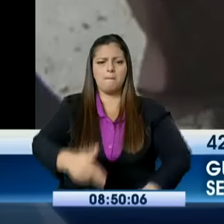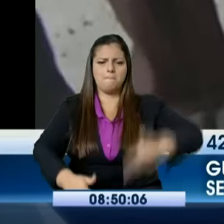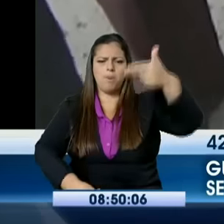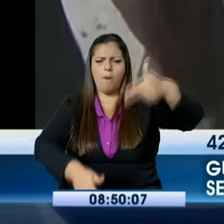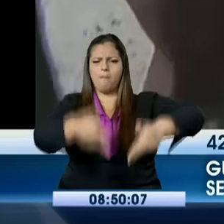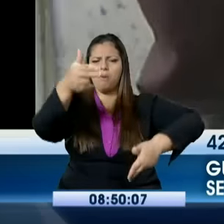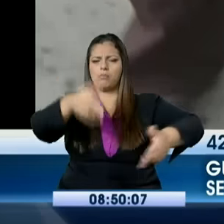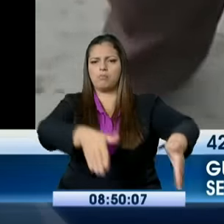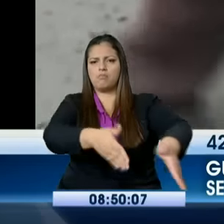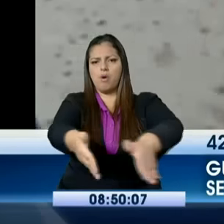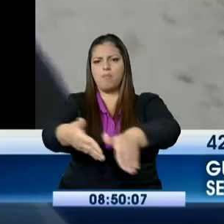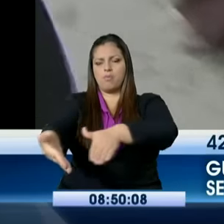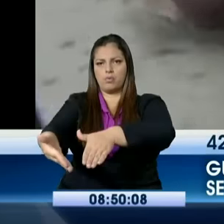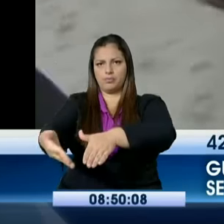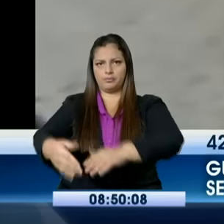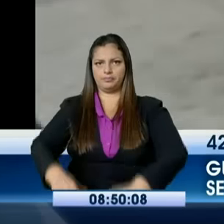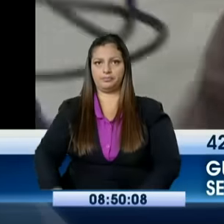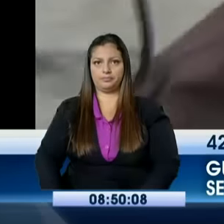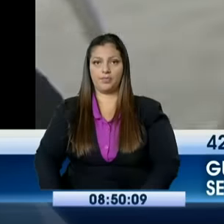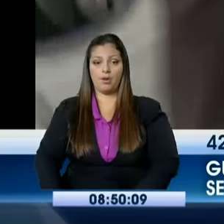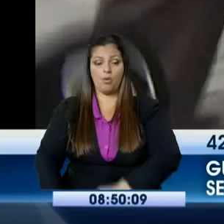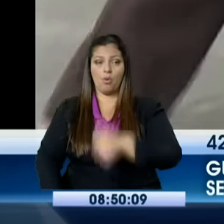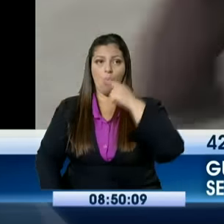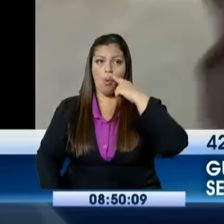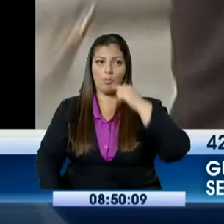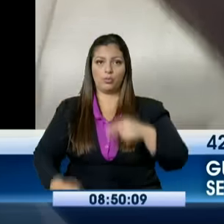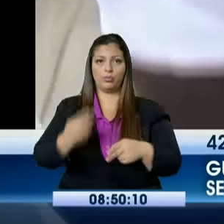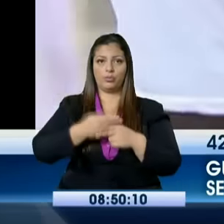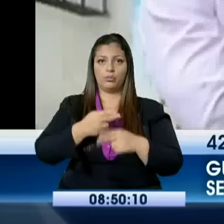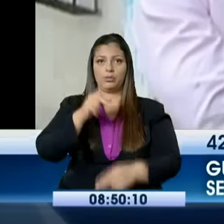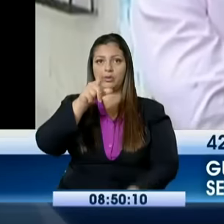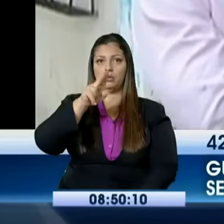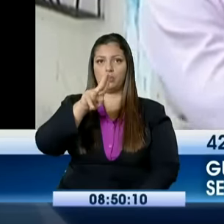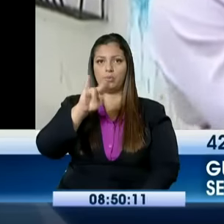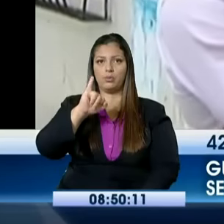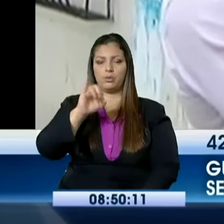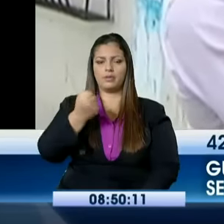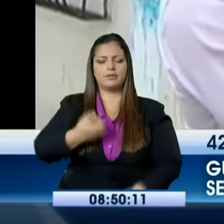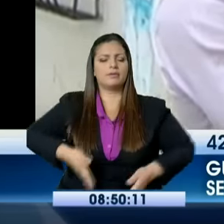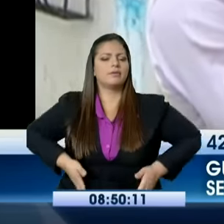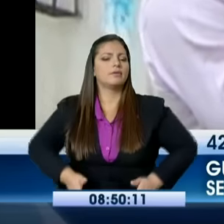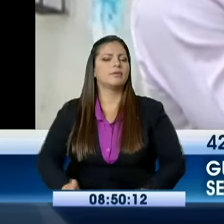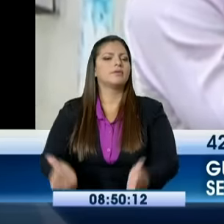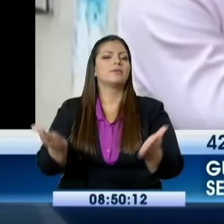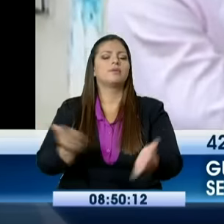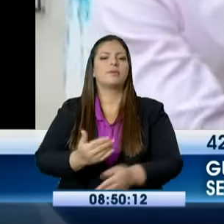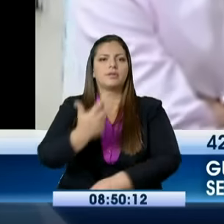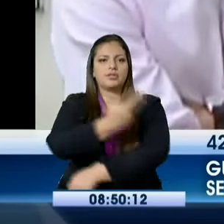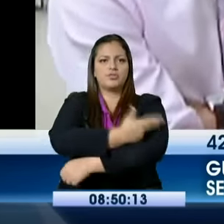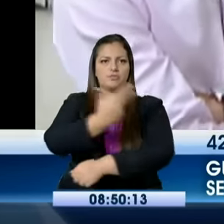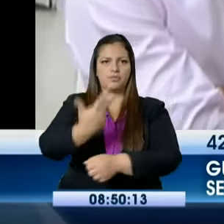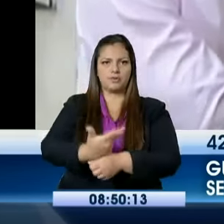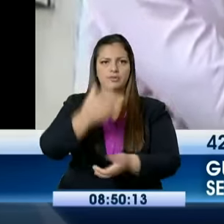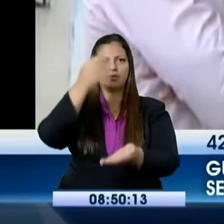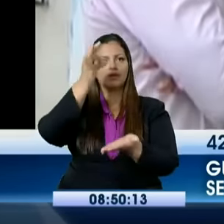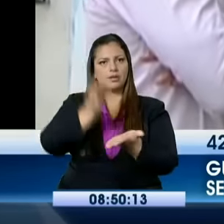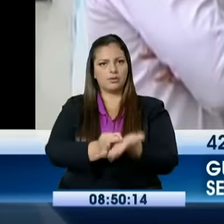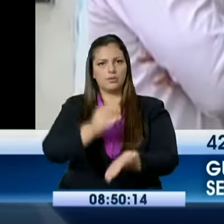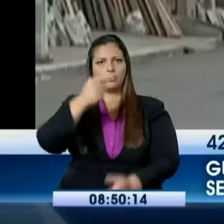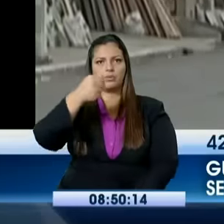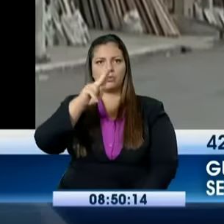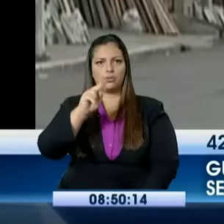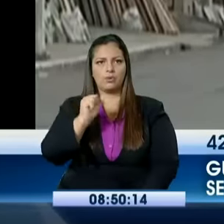de su casa vive Luis, oriundo de Guano en la provincia de Chimborazo. Sastre por vocación y comerciante por